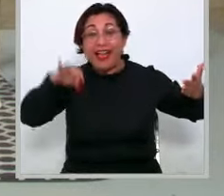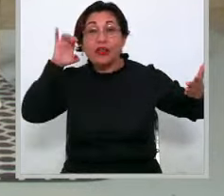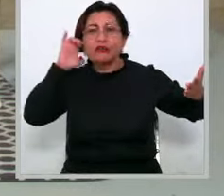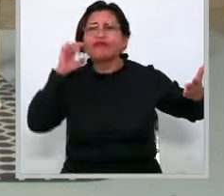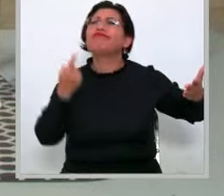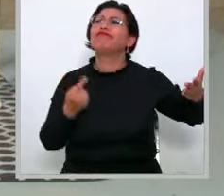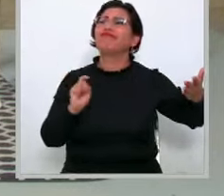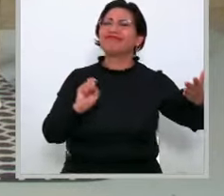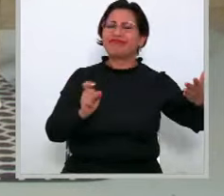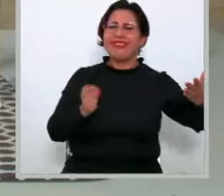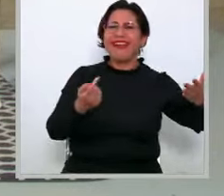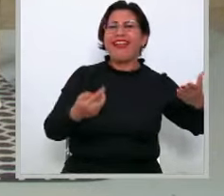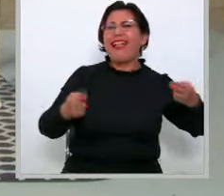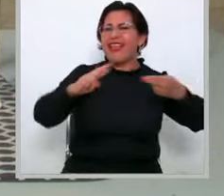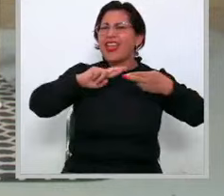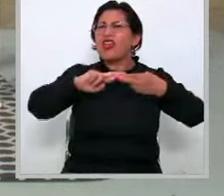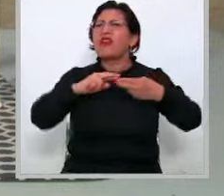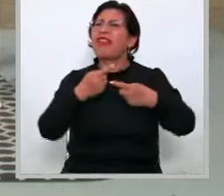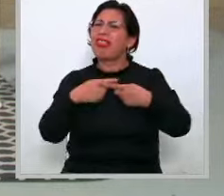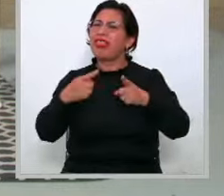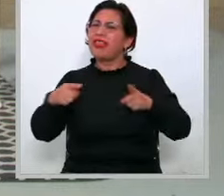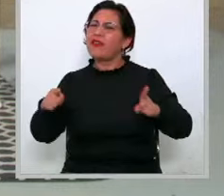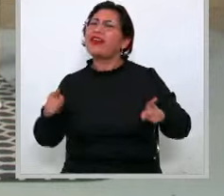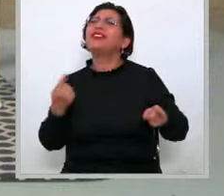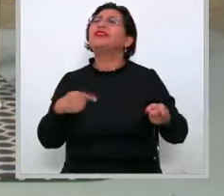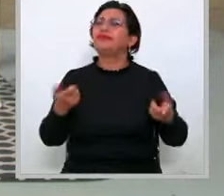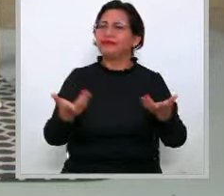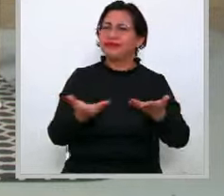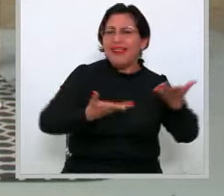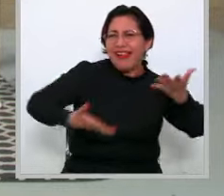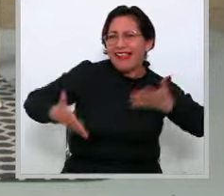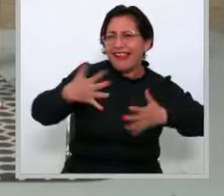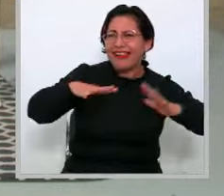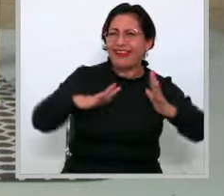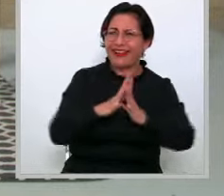qué regiones son? Y tal vez algunos municipios que nos pueda compartir de esto.